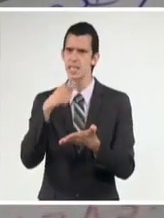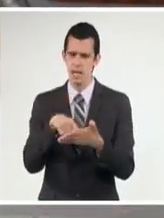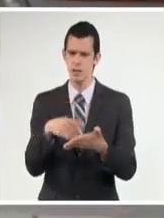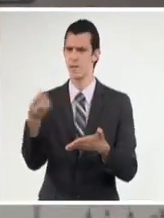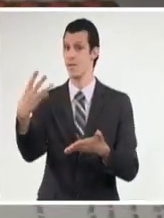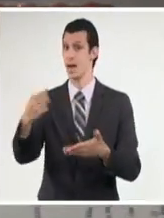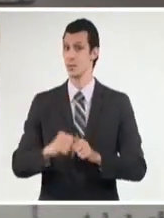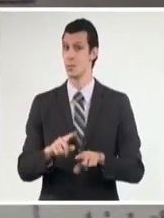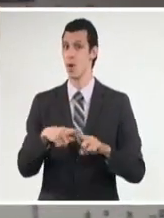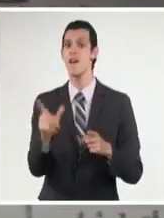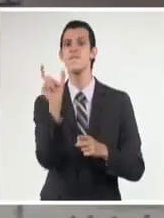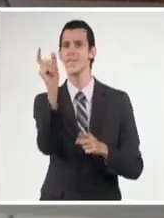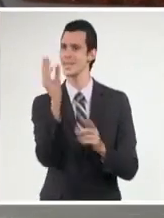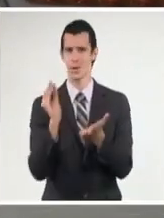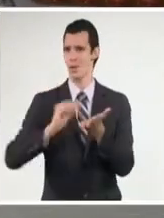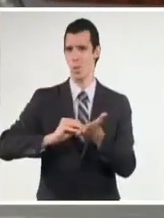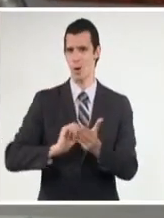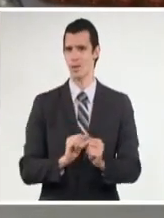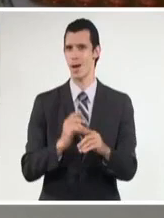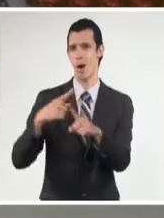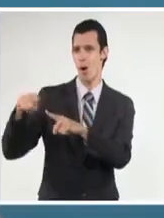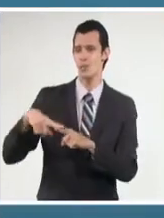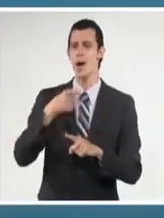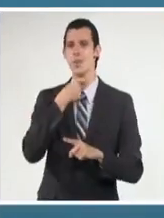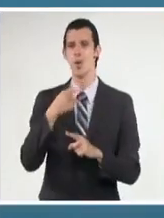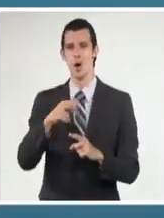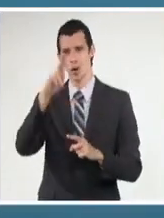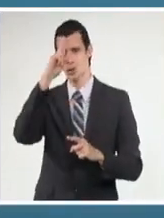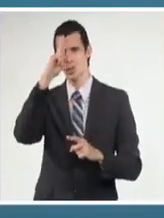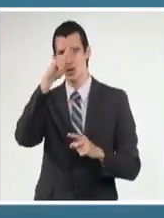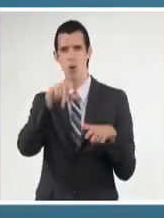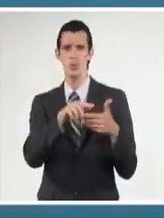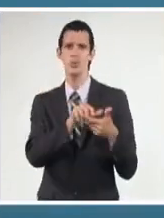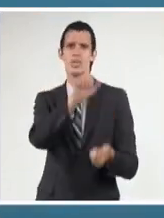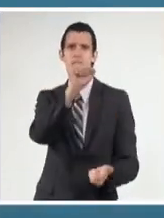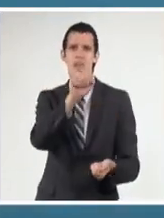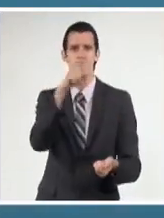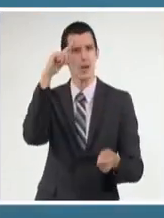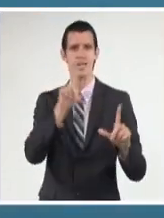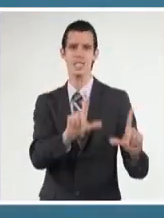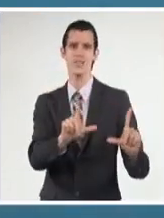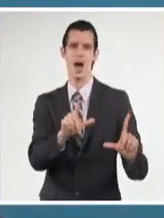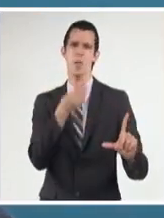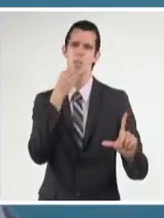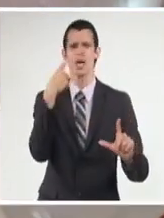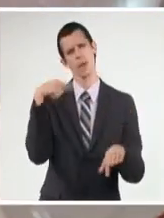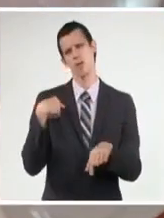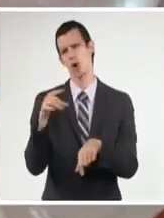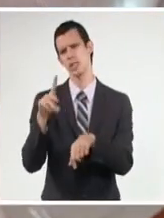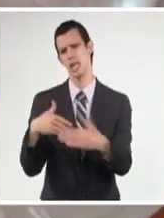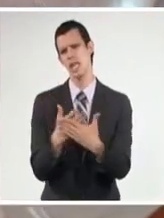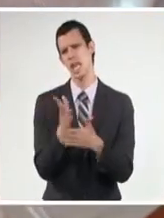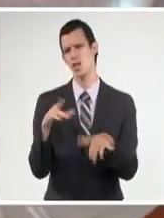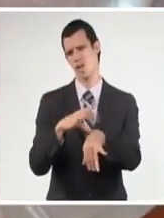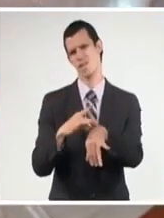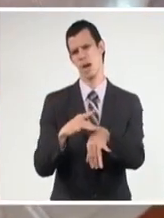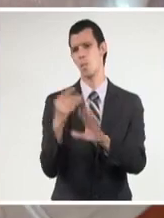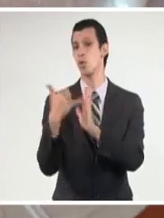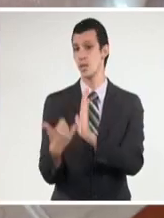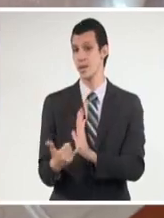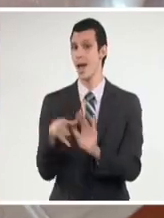médicos. A partir del trabajo investigativo hemos podido dar con lo que es la casa almacén o con la persona que ha vendido o que tiene a la venta los medicamentos.